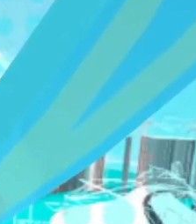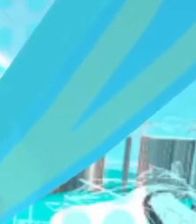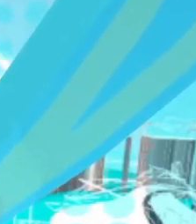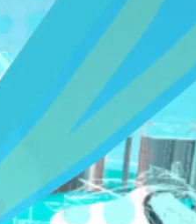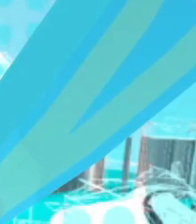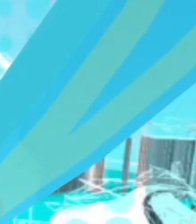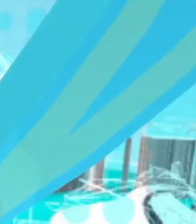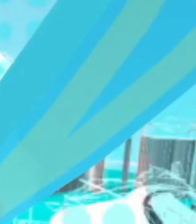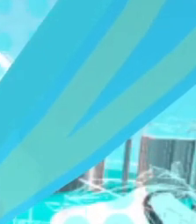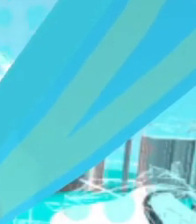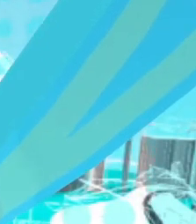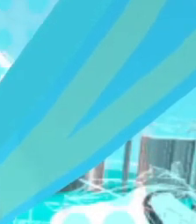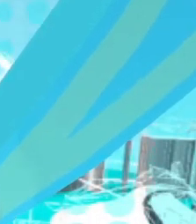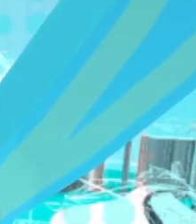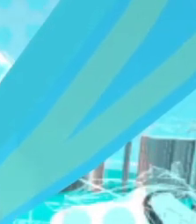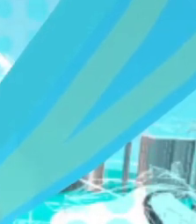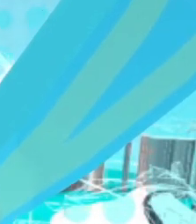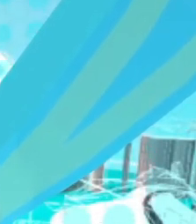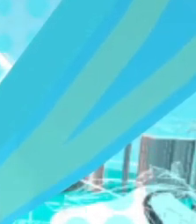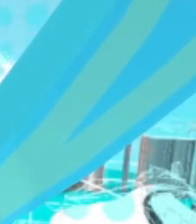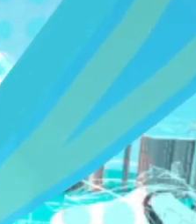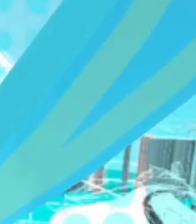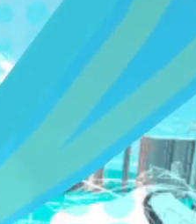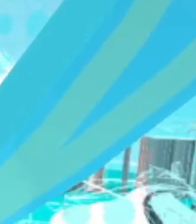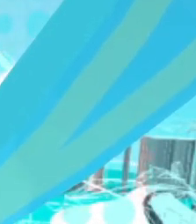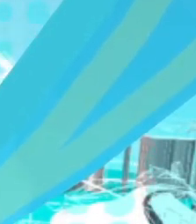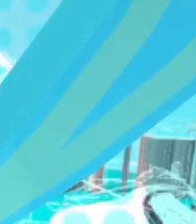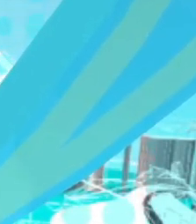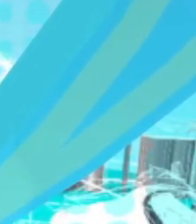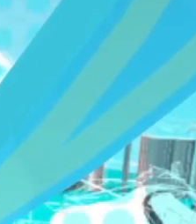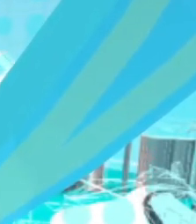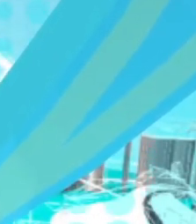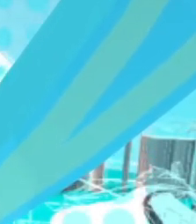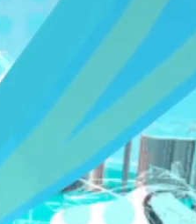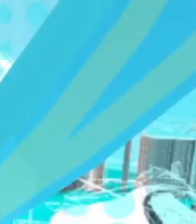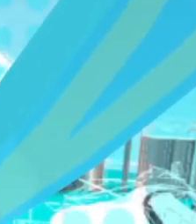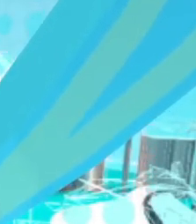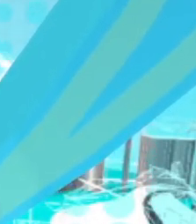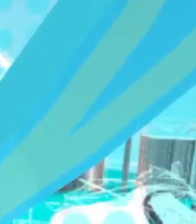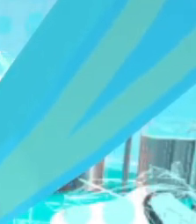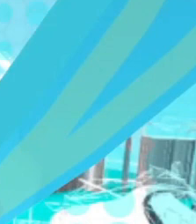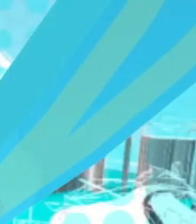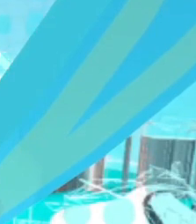614 colones con 67 centavos. El precio del dólar en la venta,